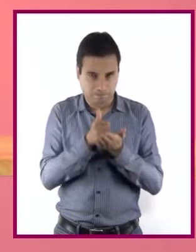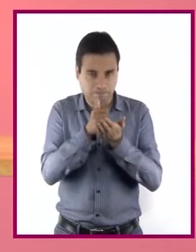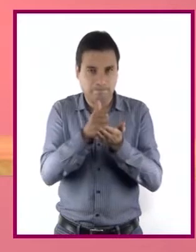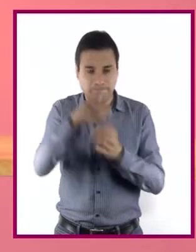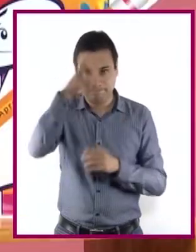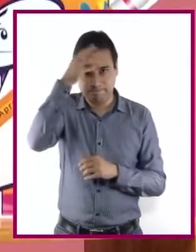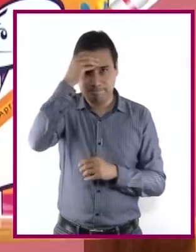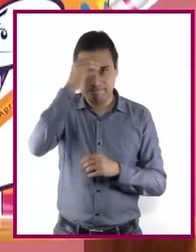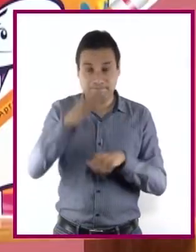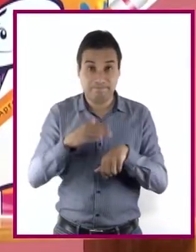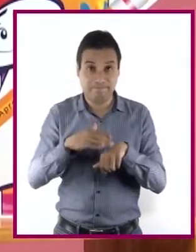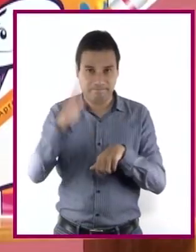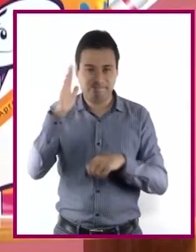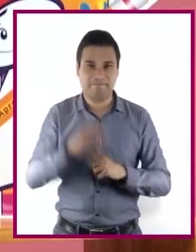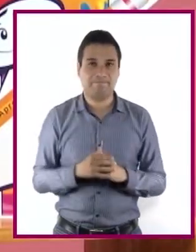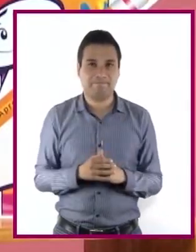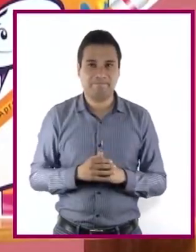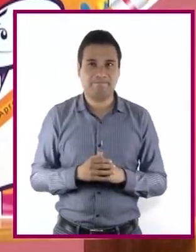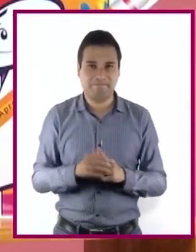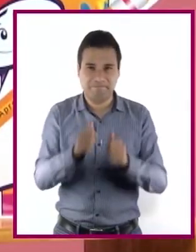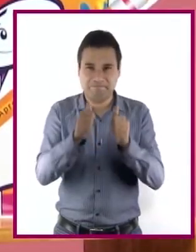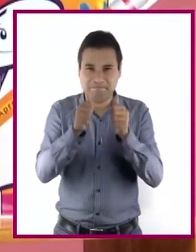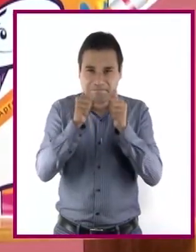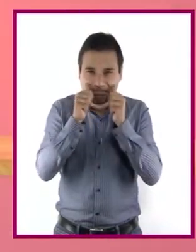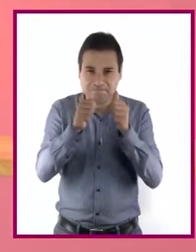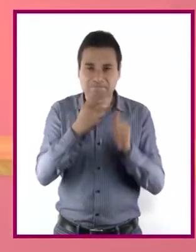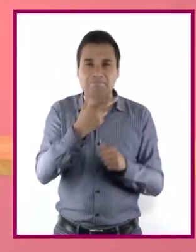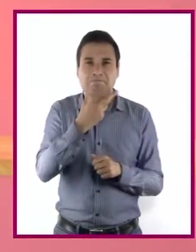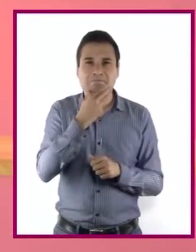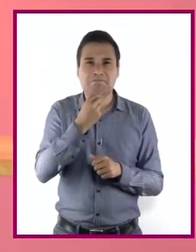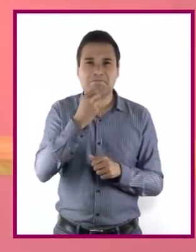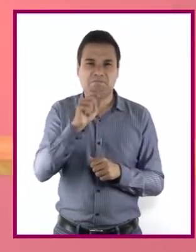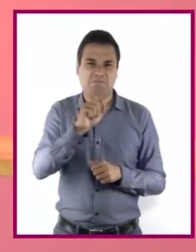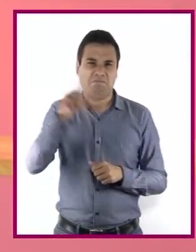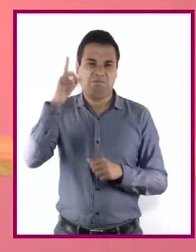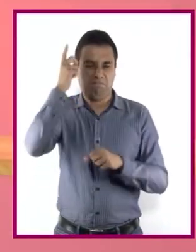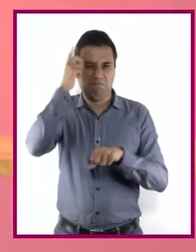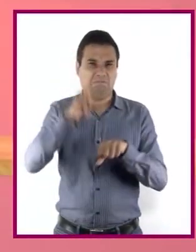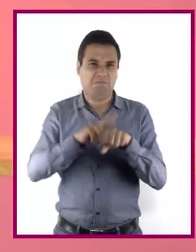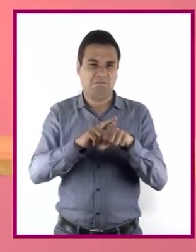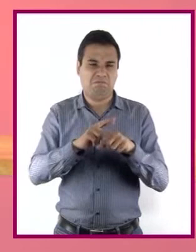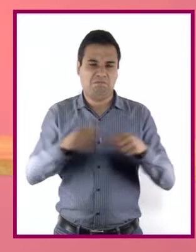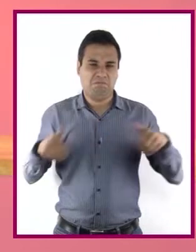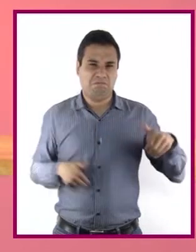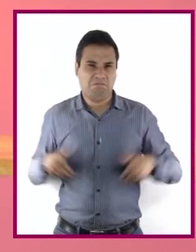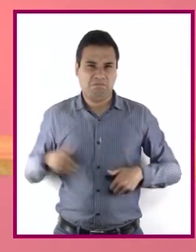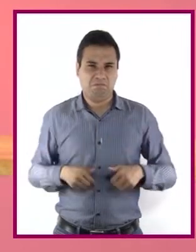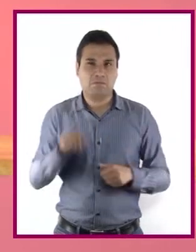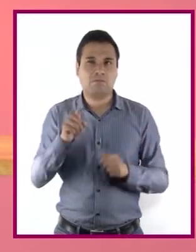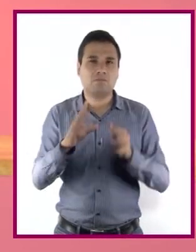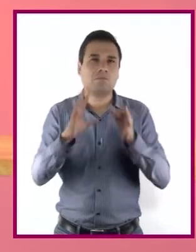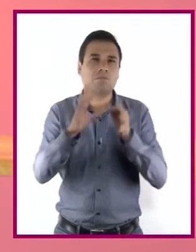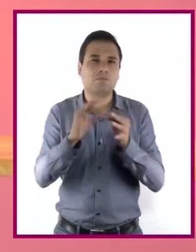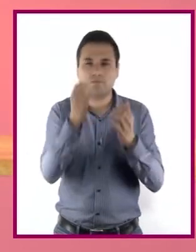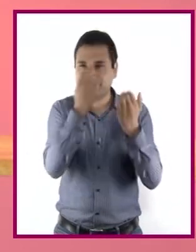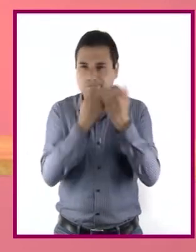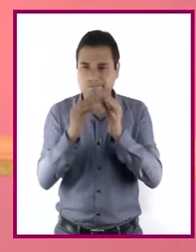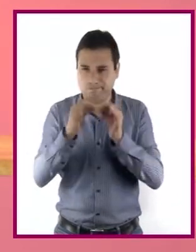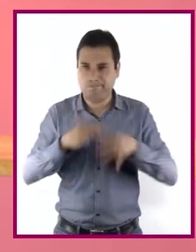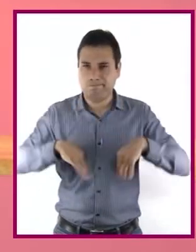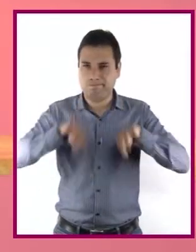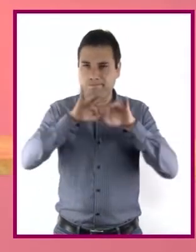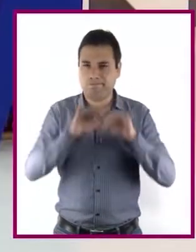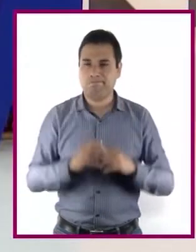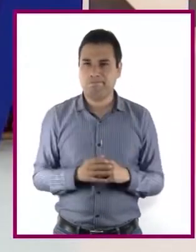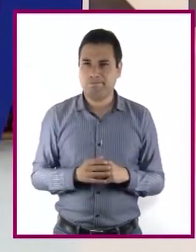aprendizaje de esta sesión. Escuchemos al dramaturgo Carlos Nava, quien nos hablará de la importancia de la heteroevaluación dirigido a